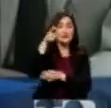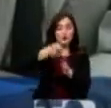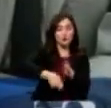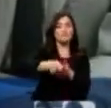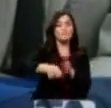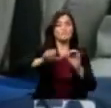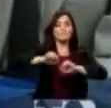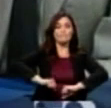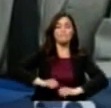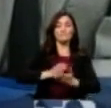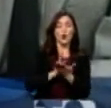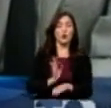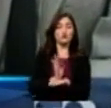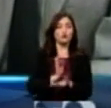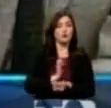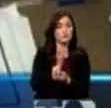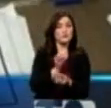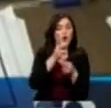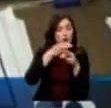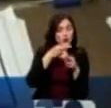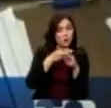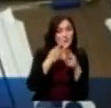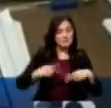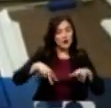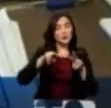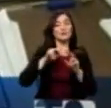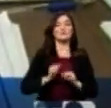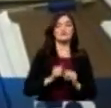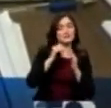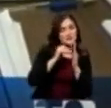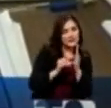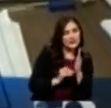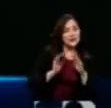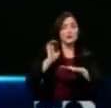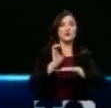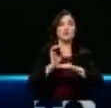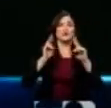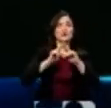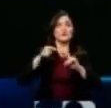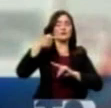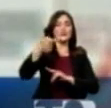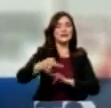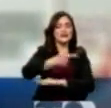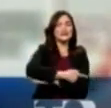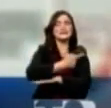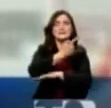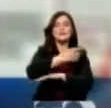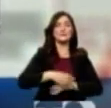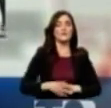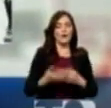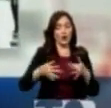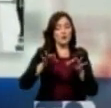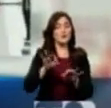jueces podrán acceder a las confesiones en donde se apuntan nombres y montos en la lista de ode brech en Ecuador se conocerá en los próximos y